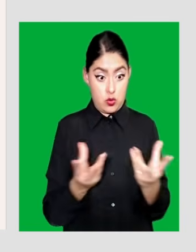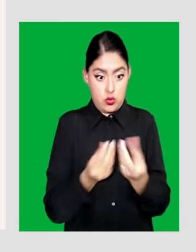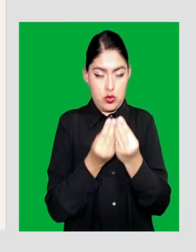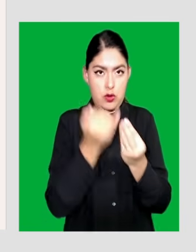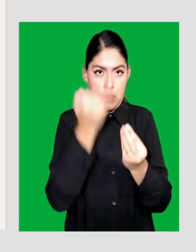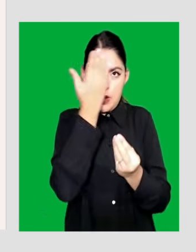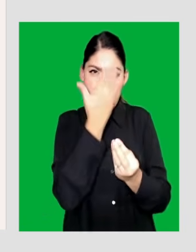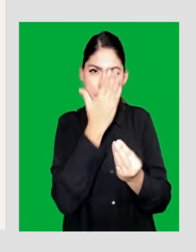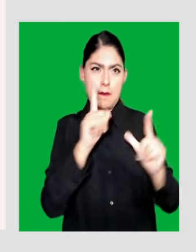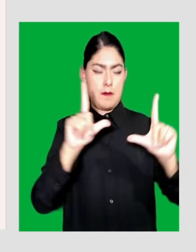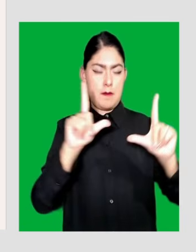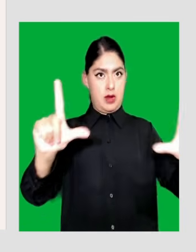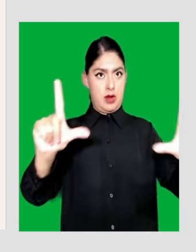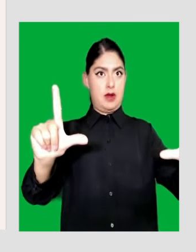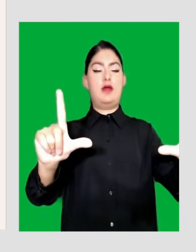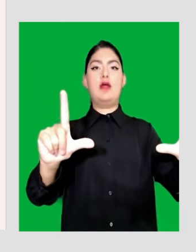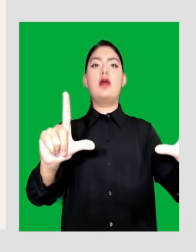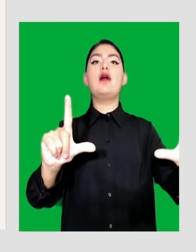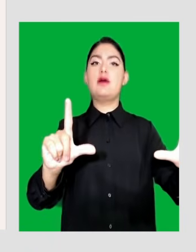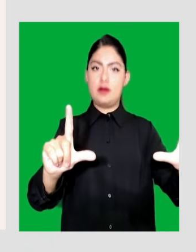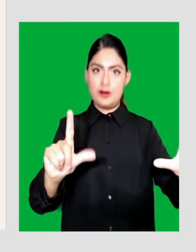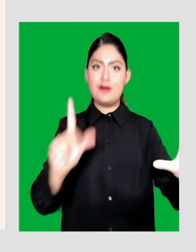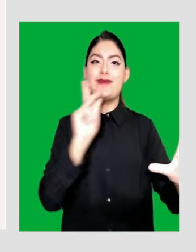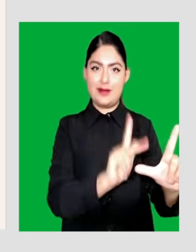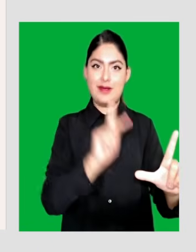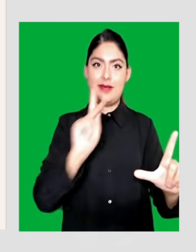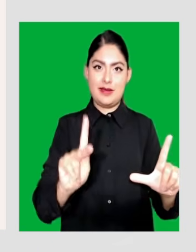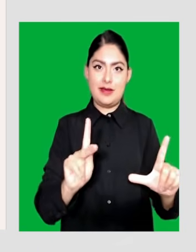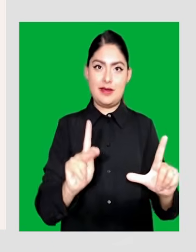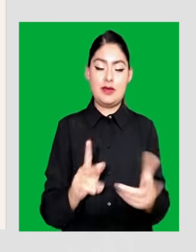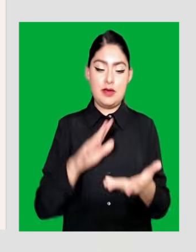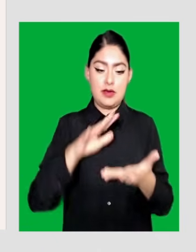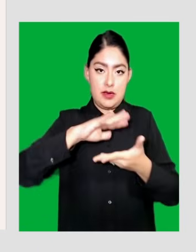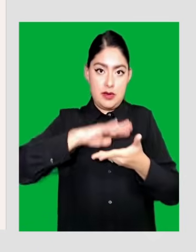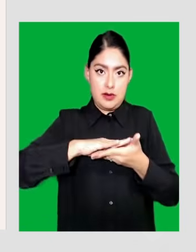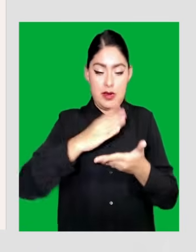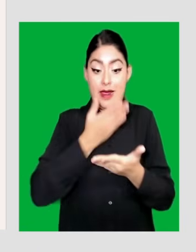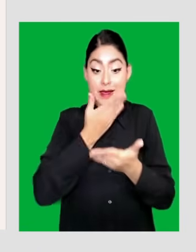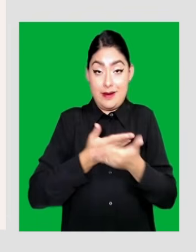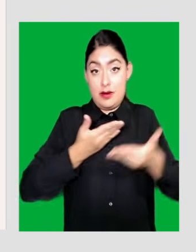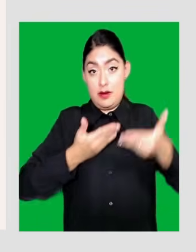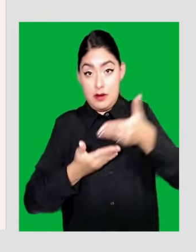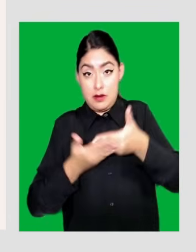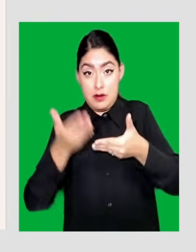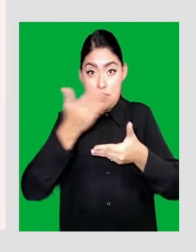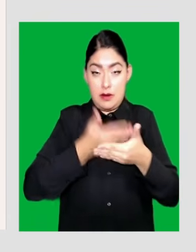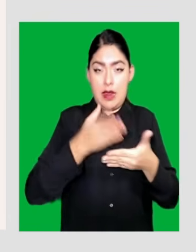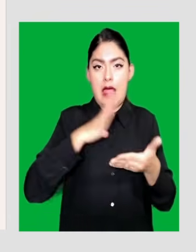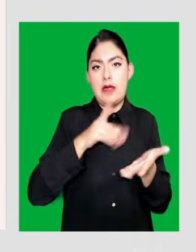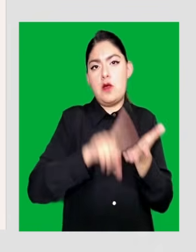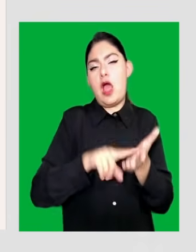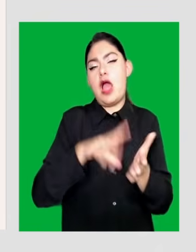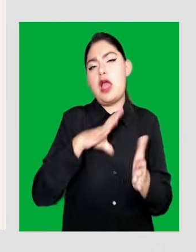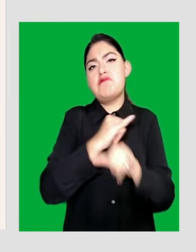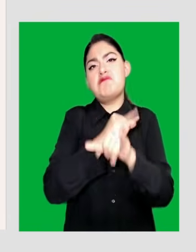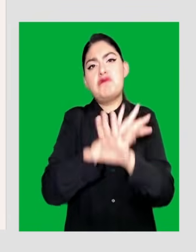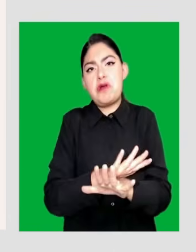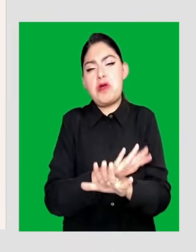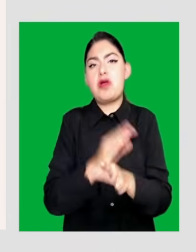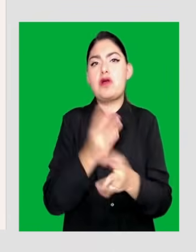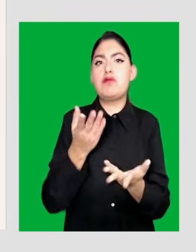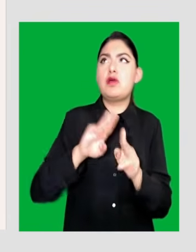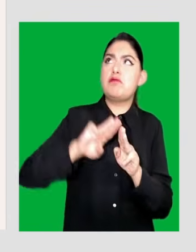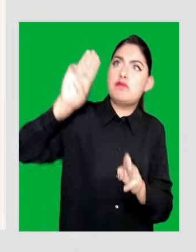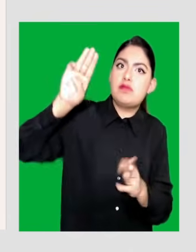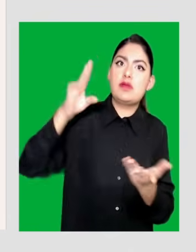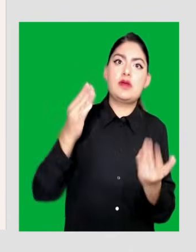del terreno. Se compone de celdas organizadas en una cuadrícula, cada una con un valor específico. Piensen en ella